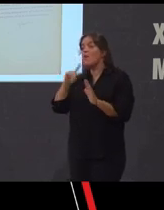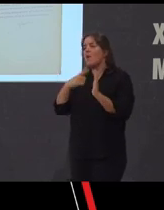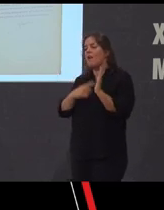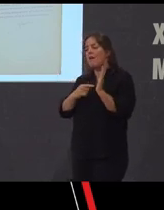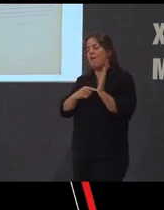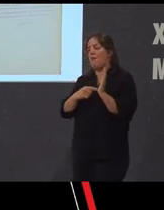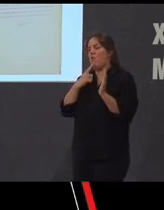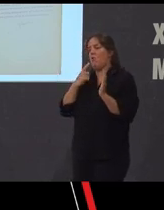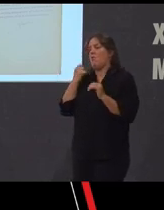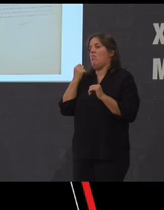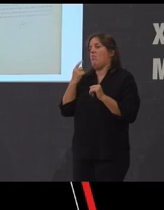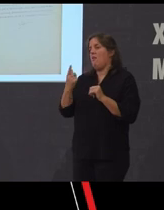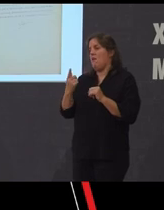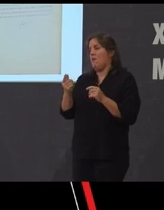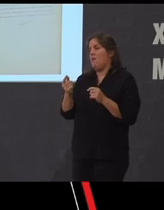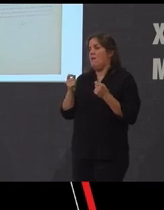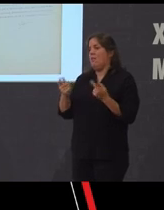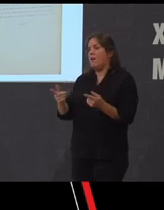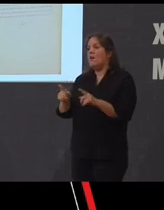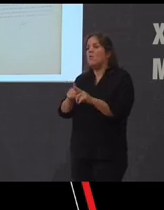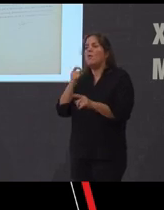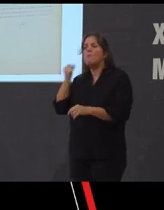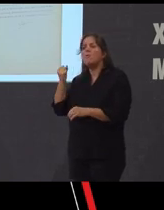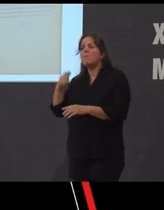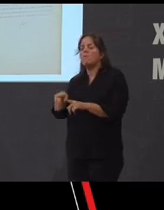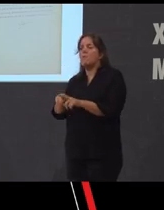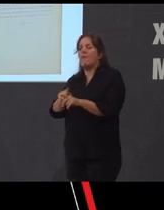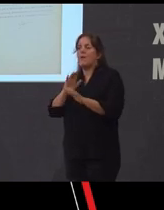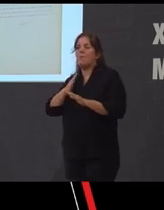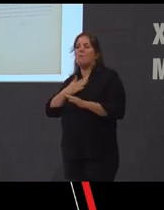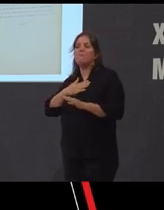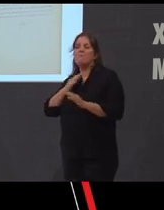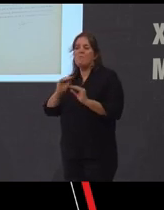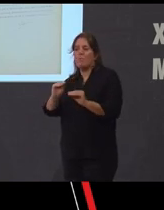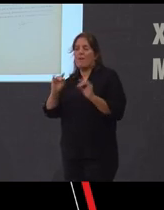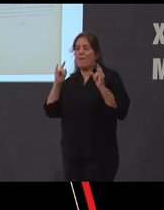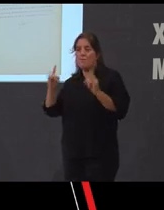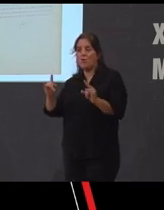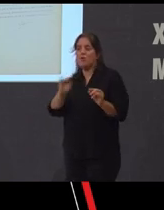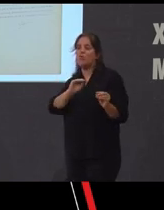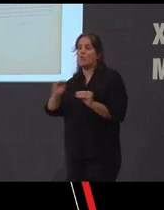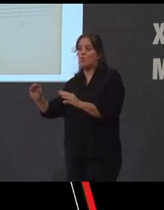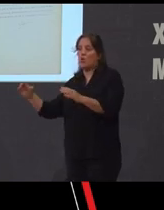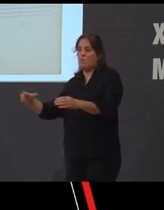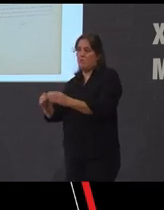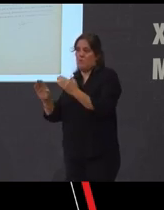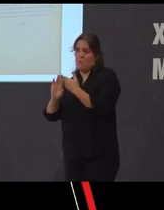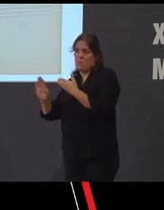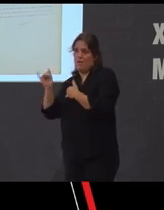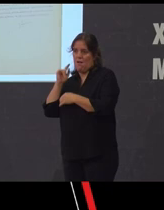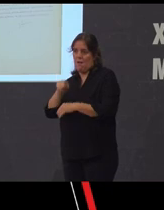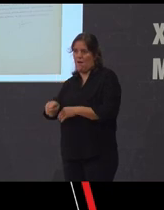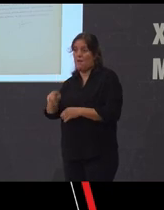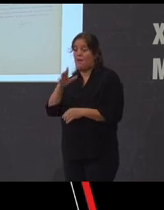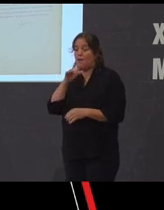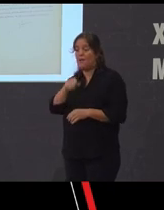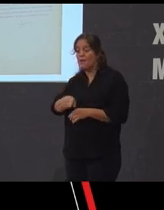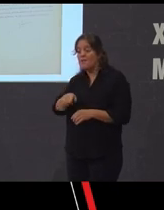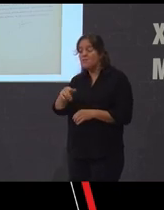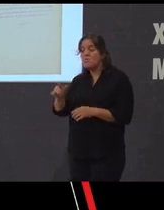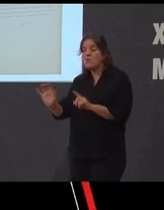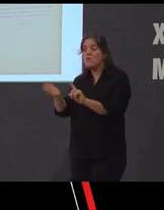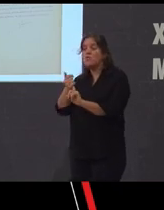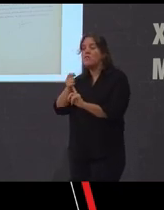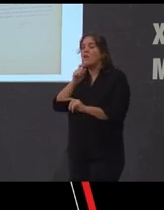o feito de que a comunidade é unha entidade xurídica e de que estas propiedades pertencen ás comunidades de veciños. E isto é froito desta loita